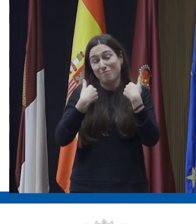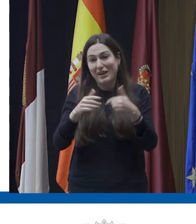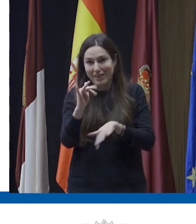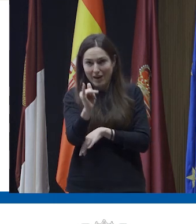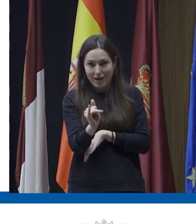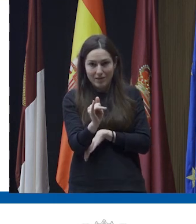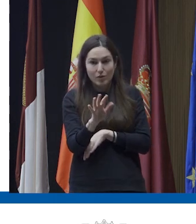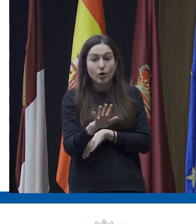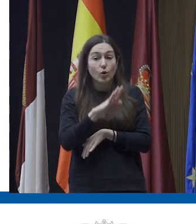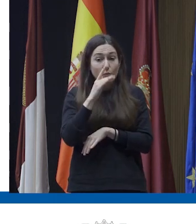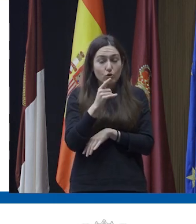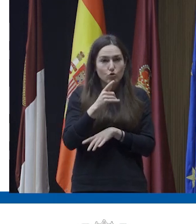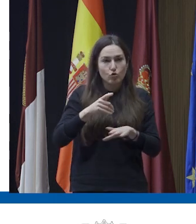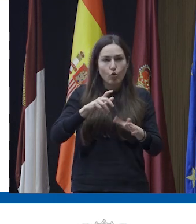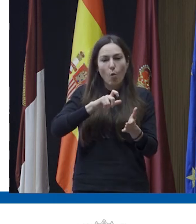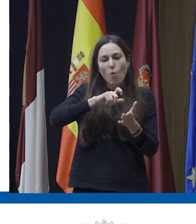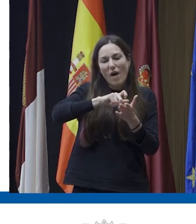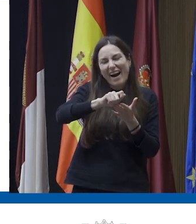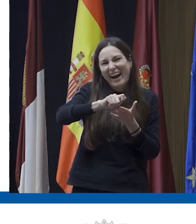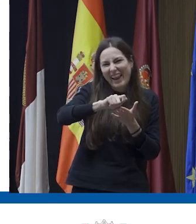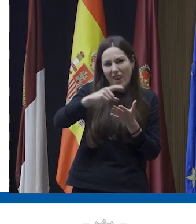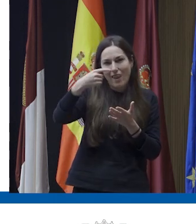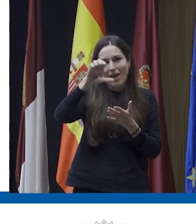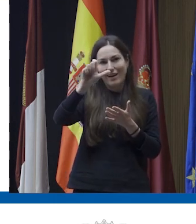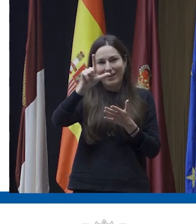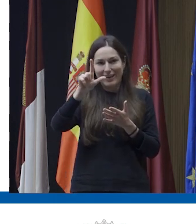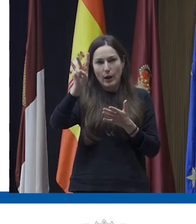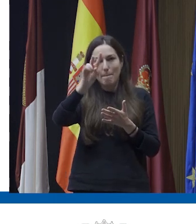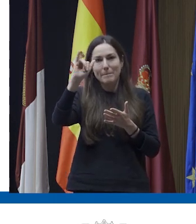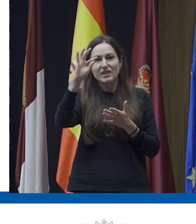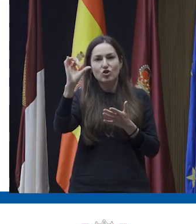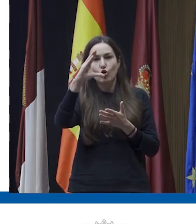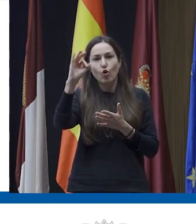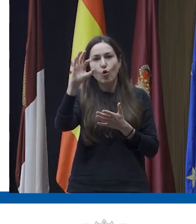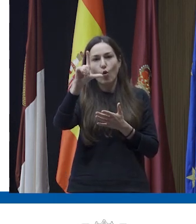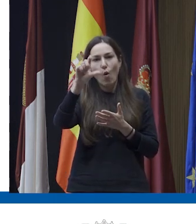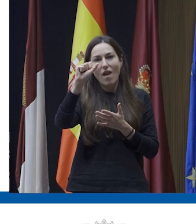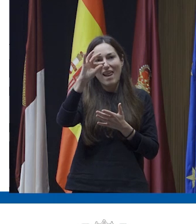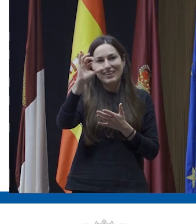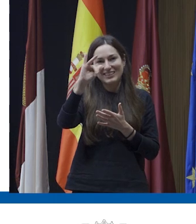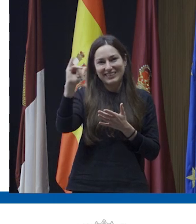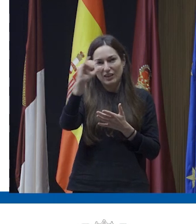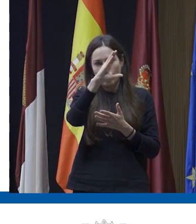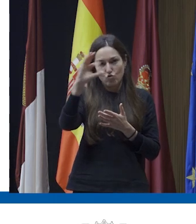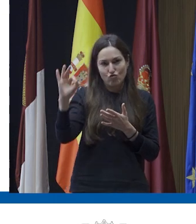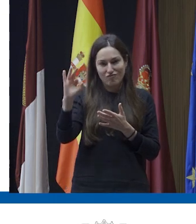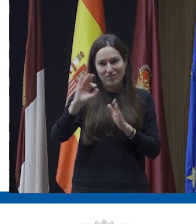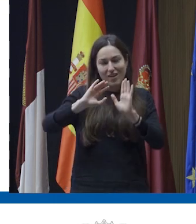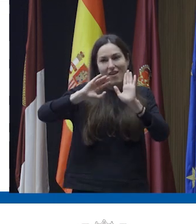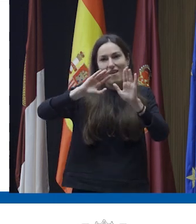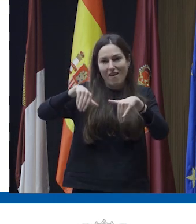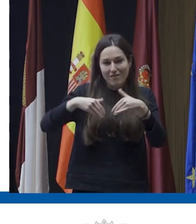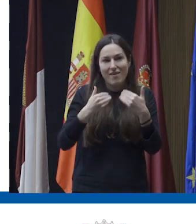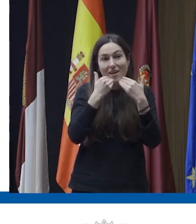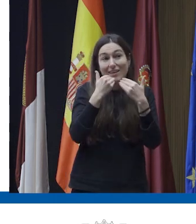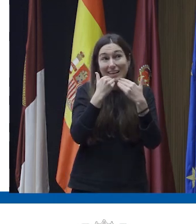unos geles que llamamos viscoelásticos que protegen estas células endoteliales y gracias a eso pues se mantiene la